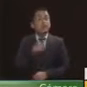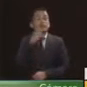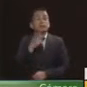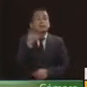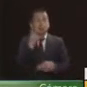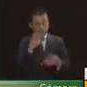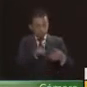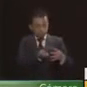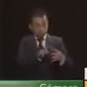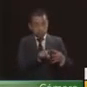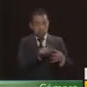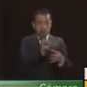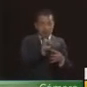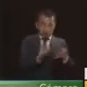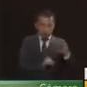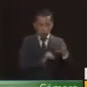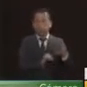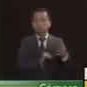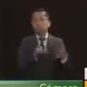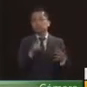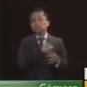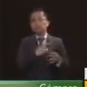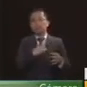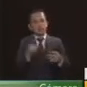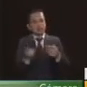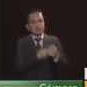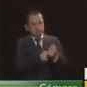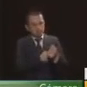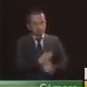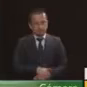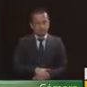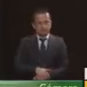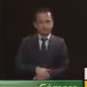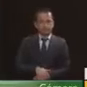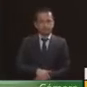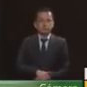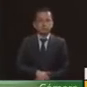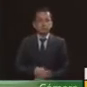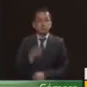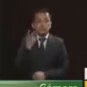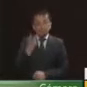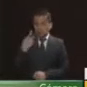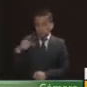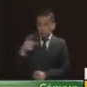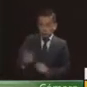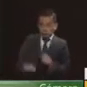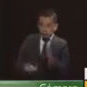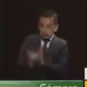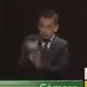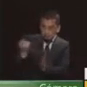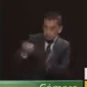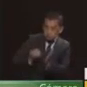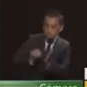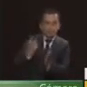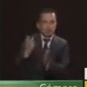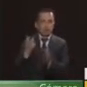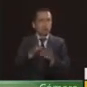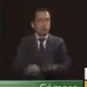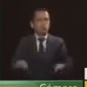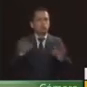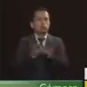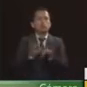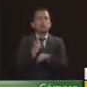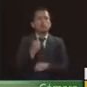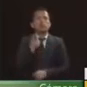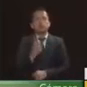mencionados para la presente convocatoria. Esta resolución es de vital importancia, dado que establece una paridad